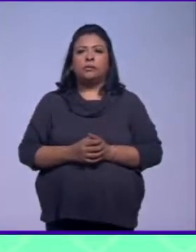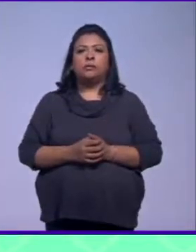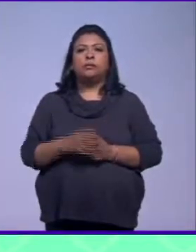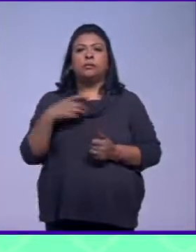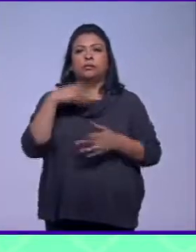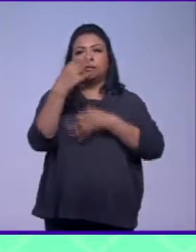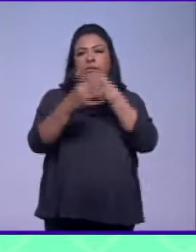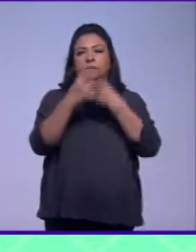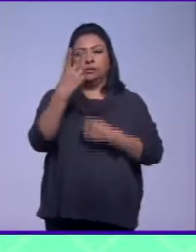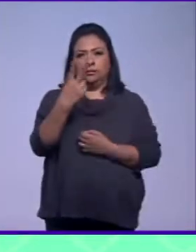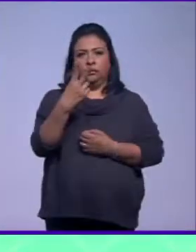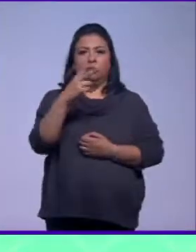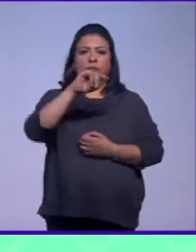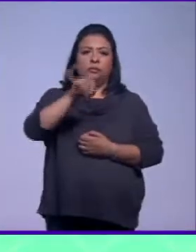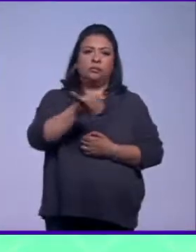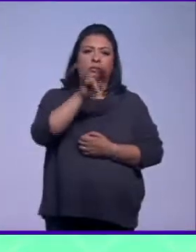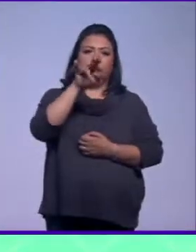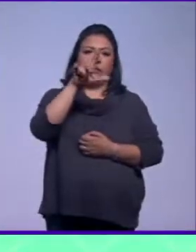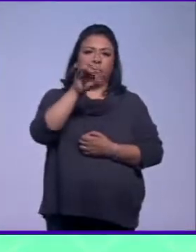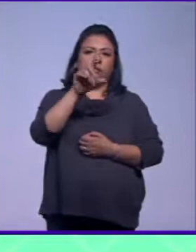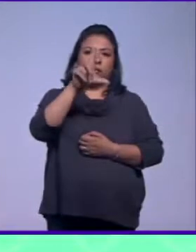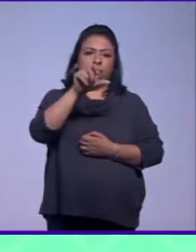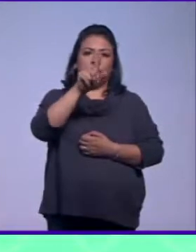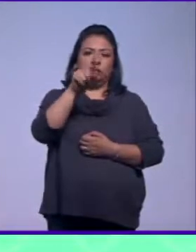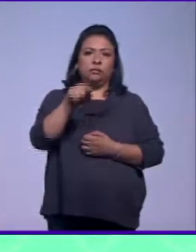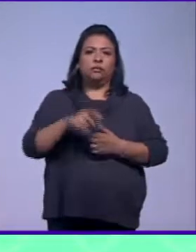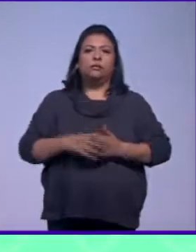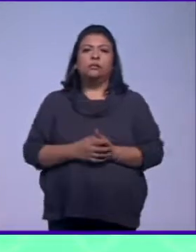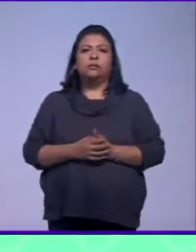noticias 22 julio lópez